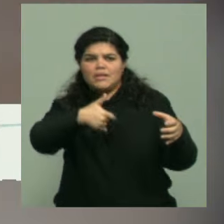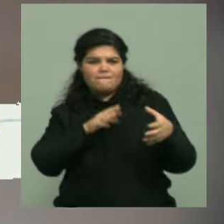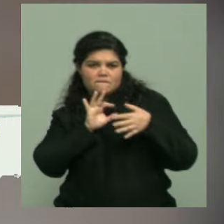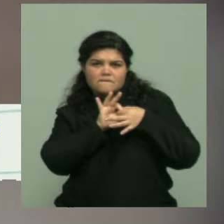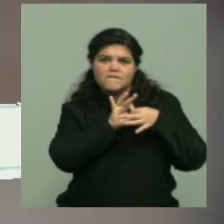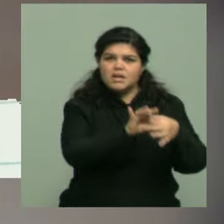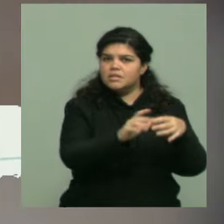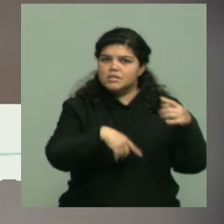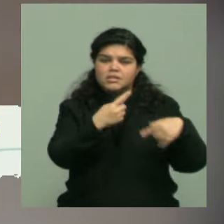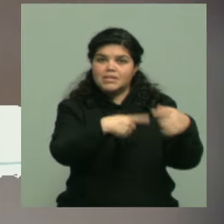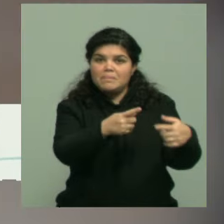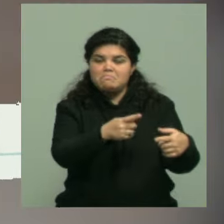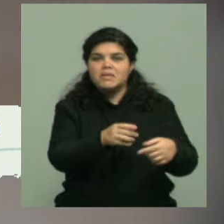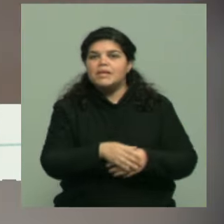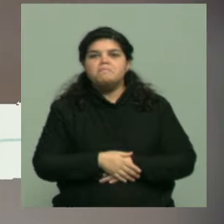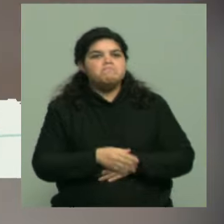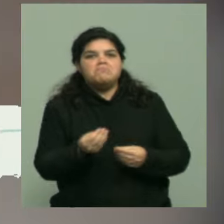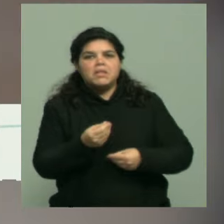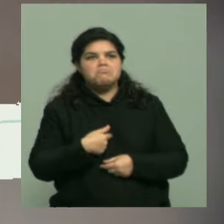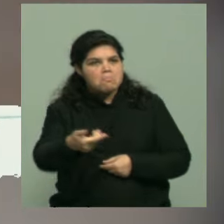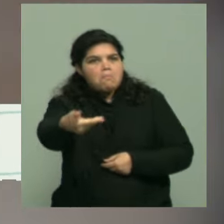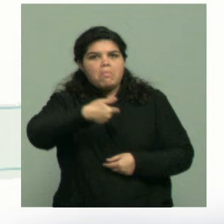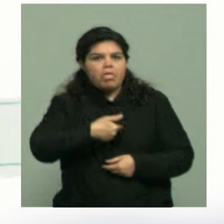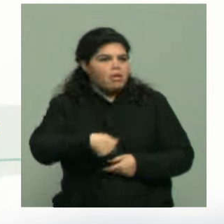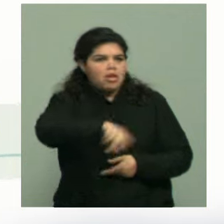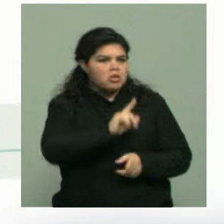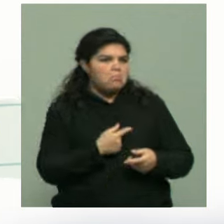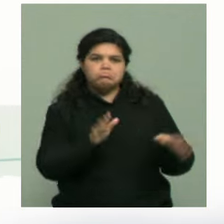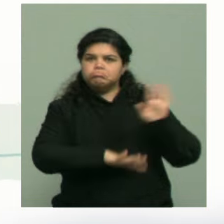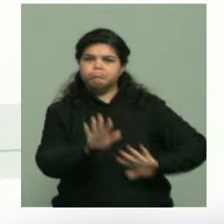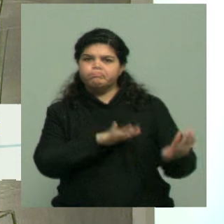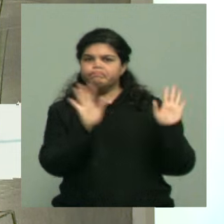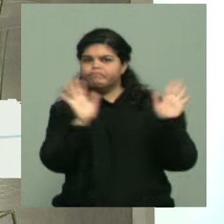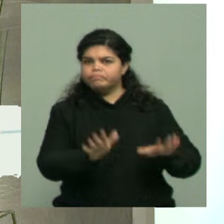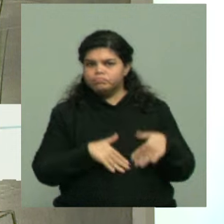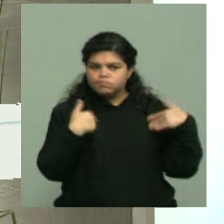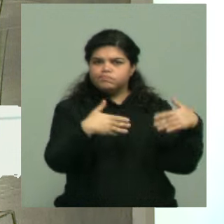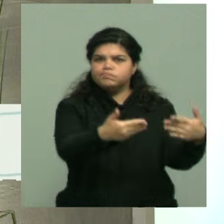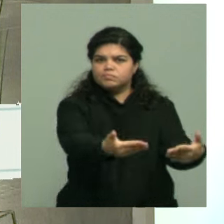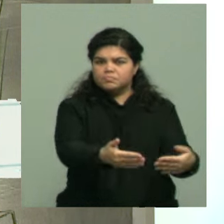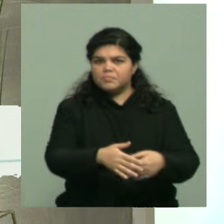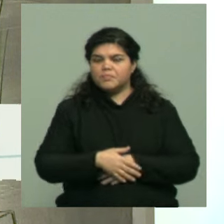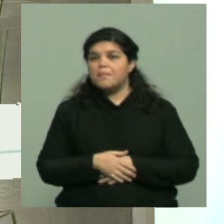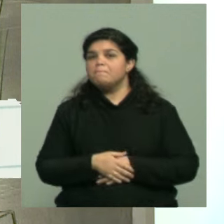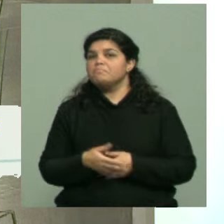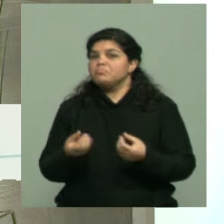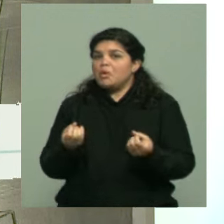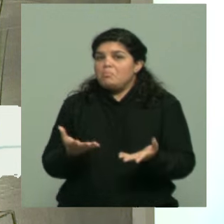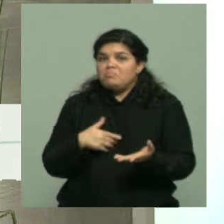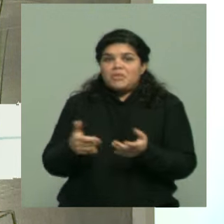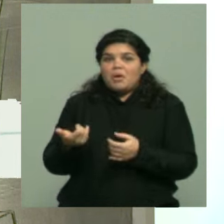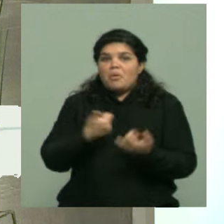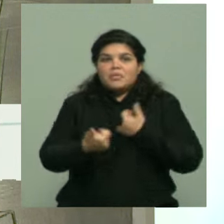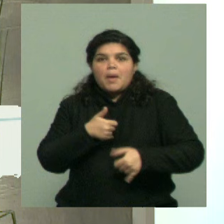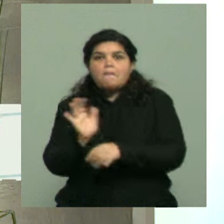es que le pidan a ellos, ¿qué necesitas vos? ¿Qué querés que hagamos? Cristina, ya que estamos, hablemos un poquito de la peli, contanos de qué se trata un poco el argumento